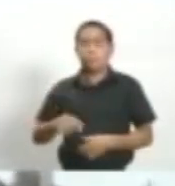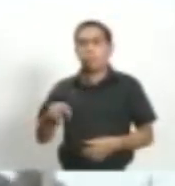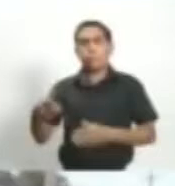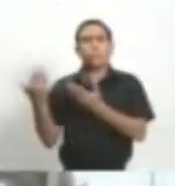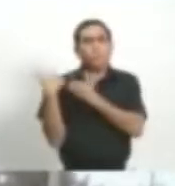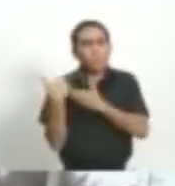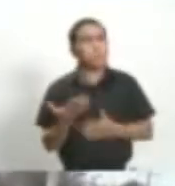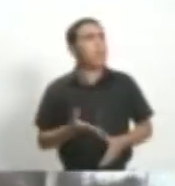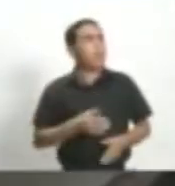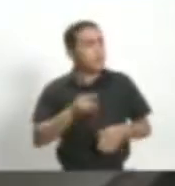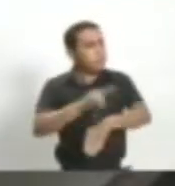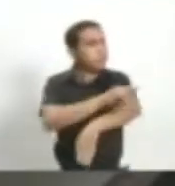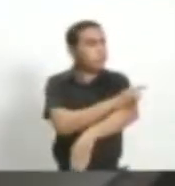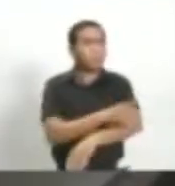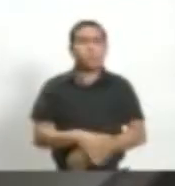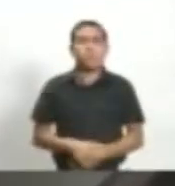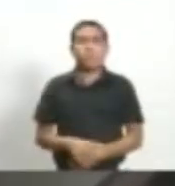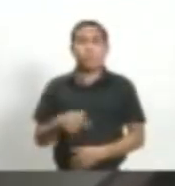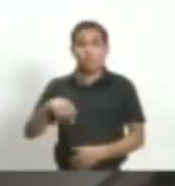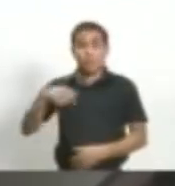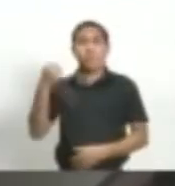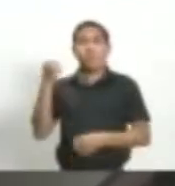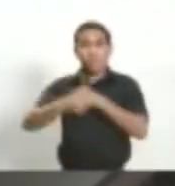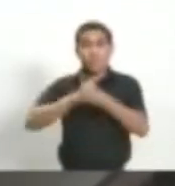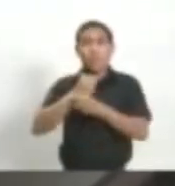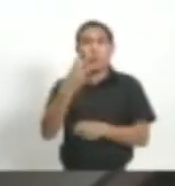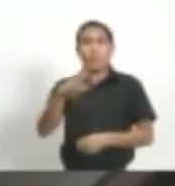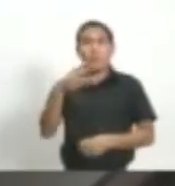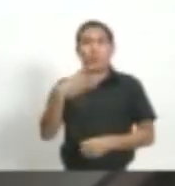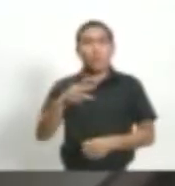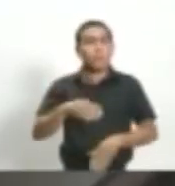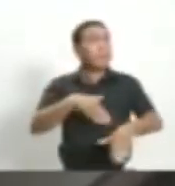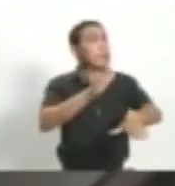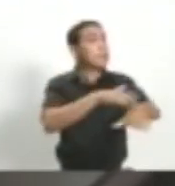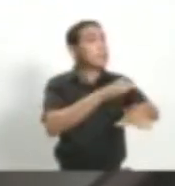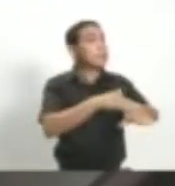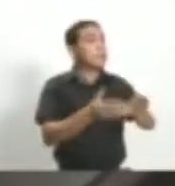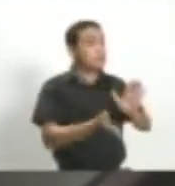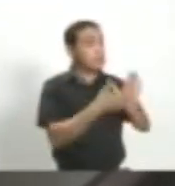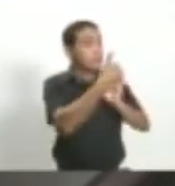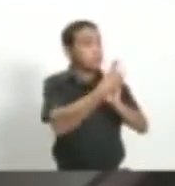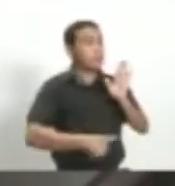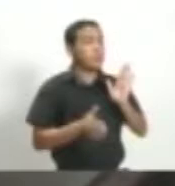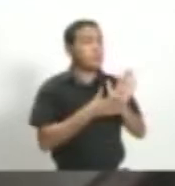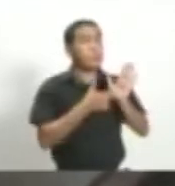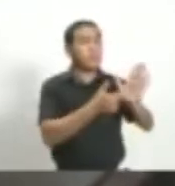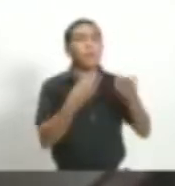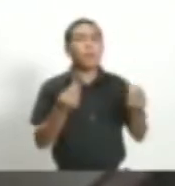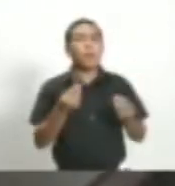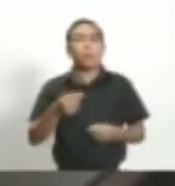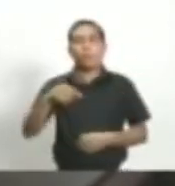año recibimos 13 solicitudes de apoyo para que la Sociedad de Ingenieros del Atlántico revise